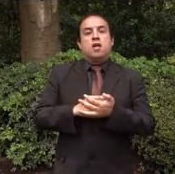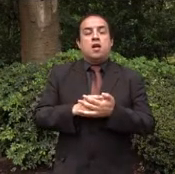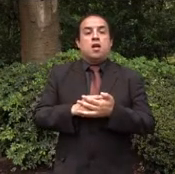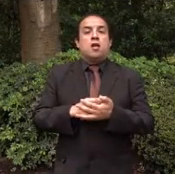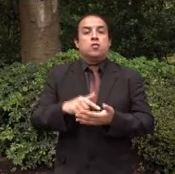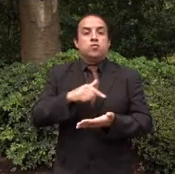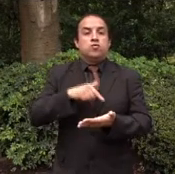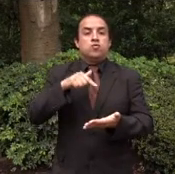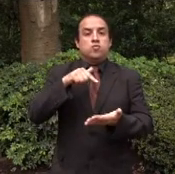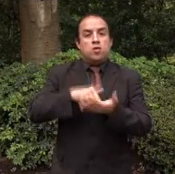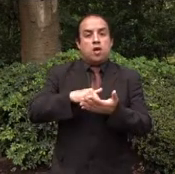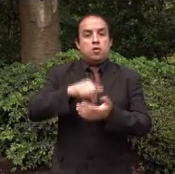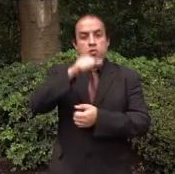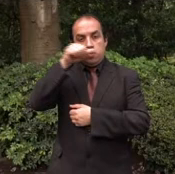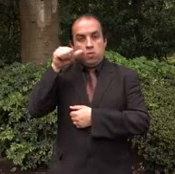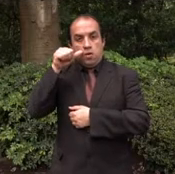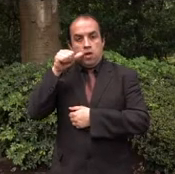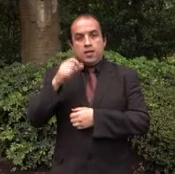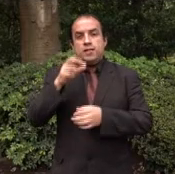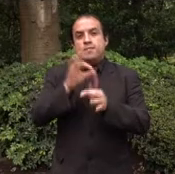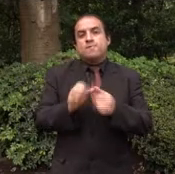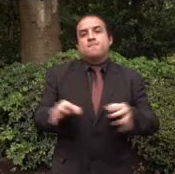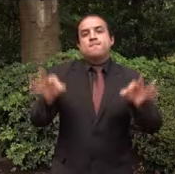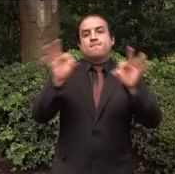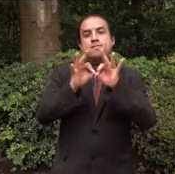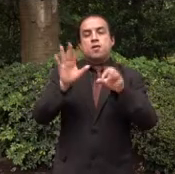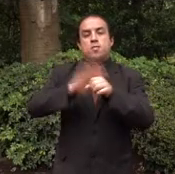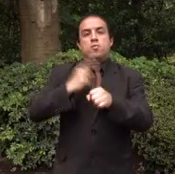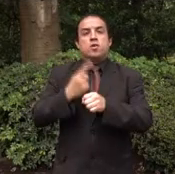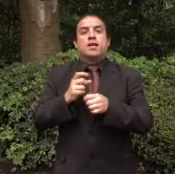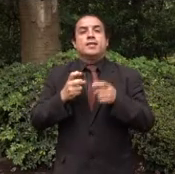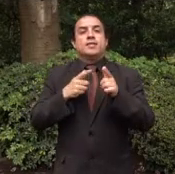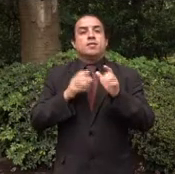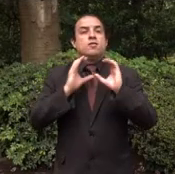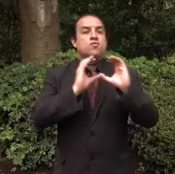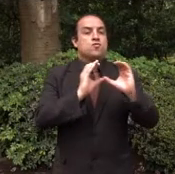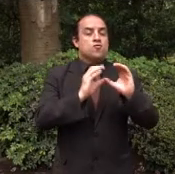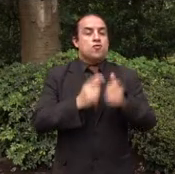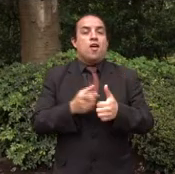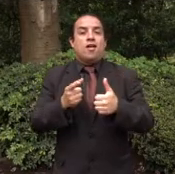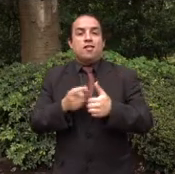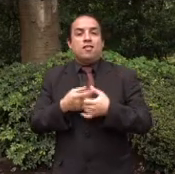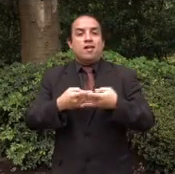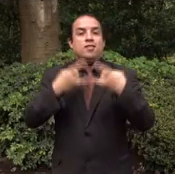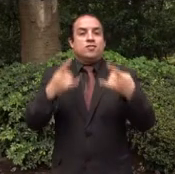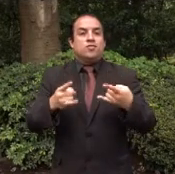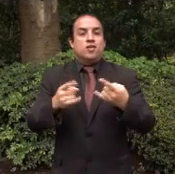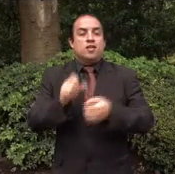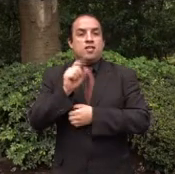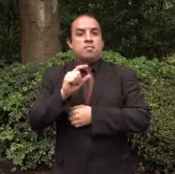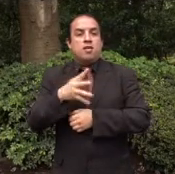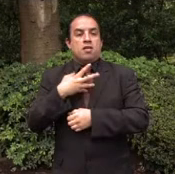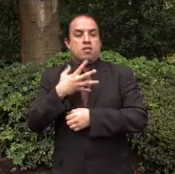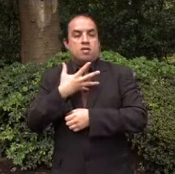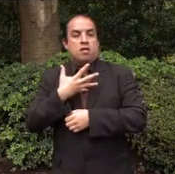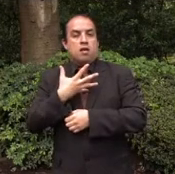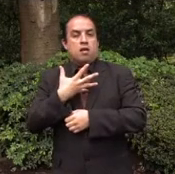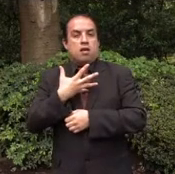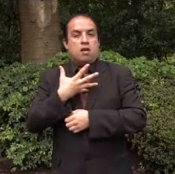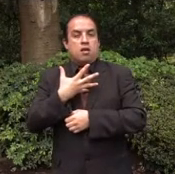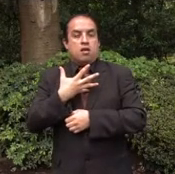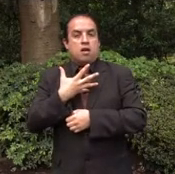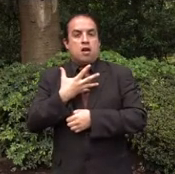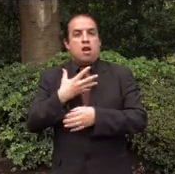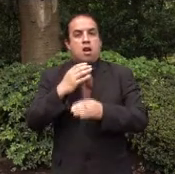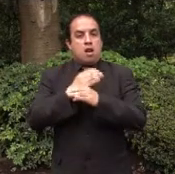México. Es muy relevante en el proyecto, porque aquí se preserva la historia, se divulga la huella que han dejado personas que ahí descansan, con